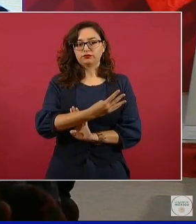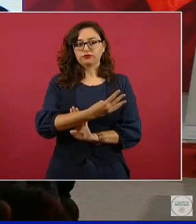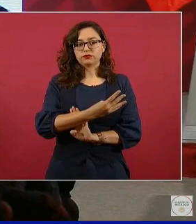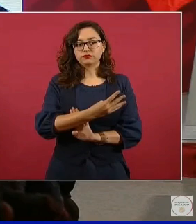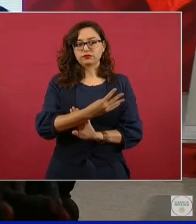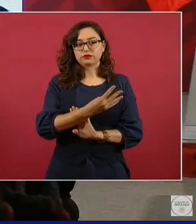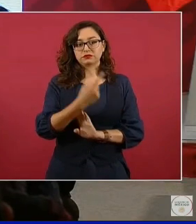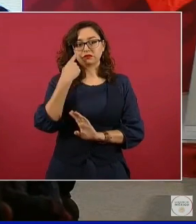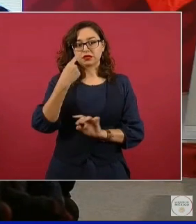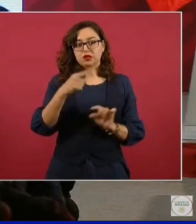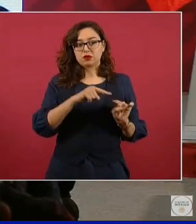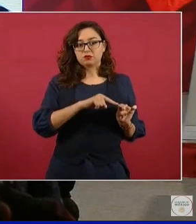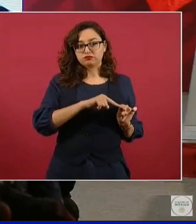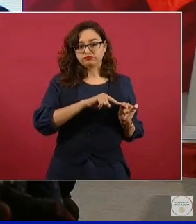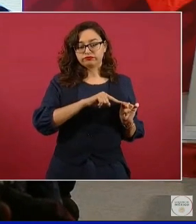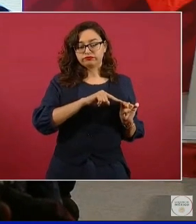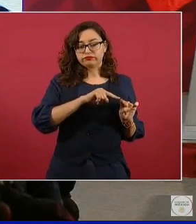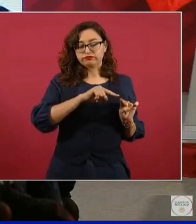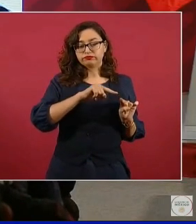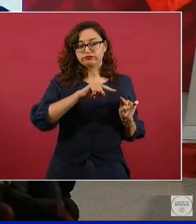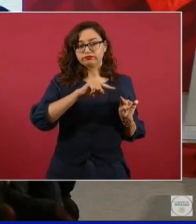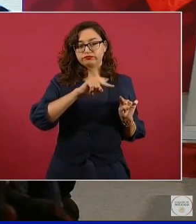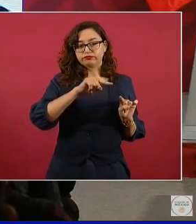Miren cómo va subiendo.